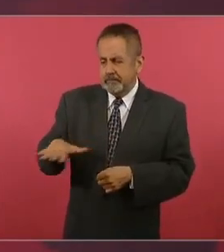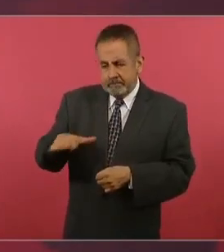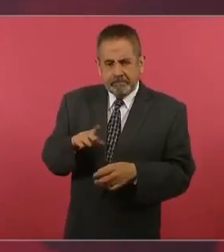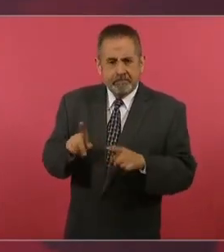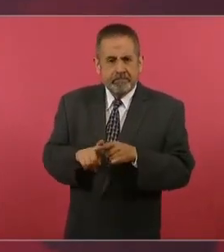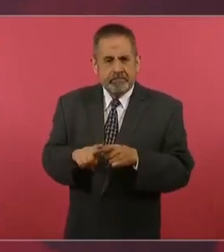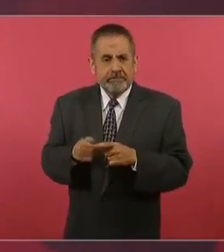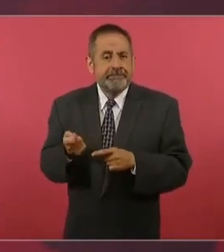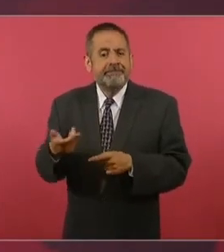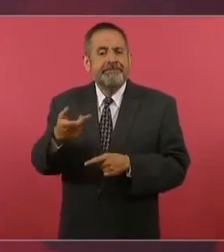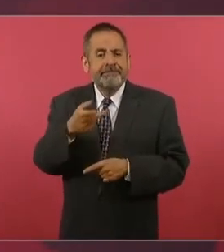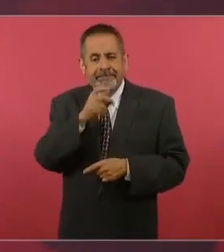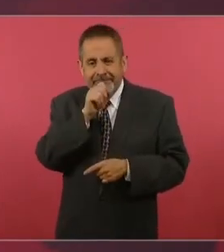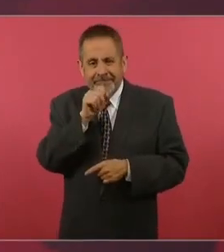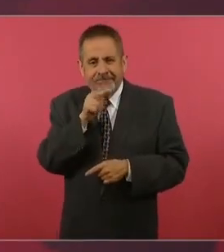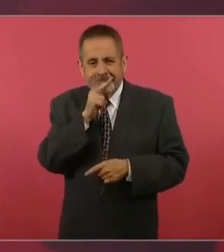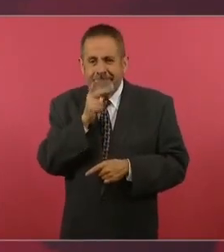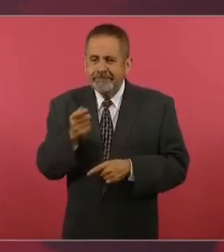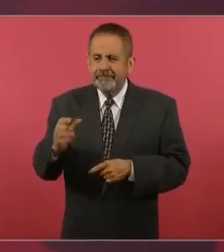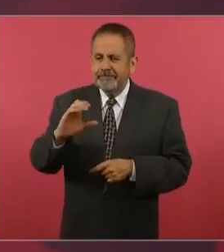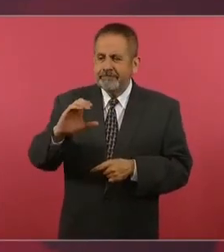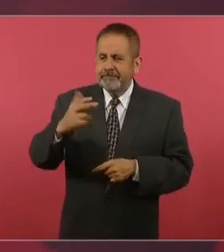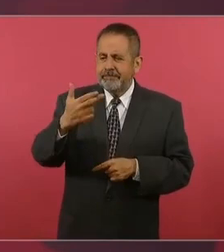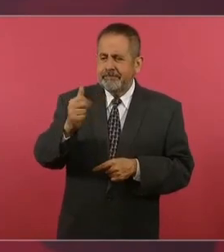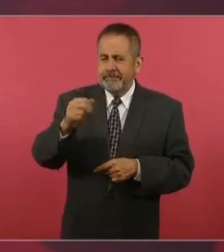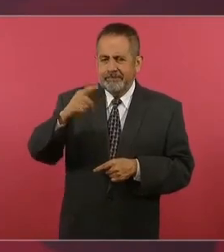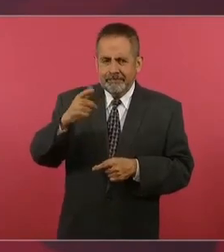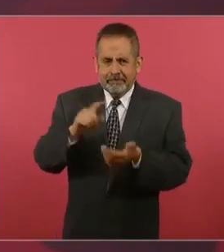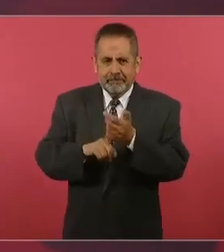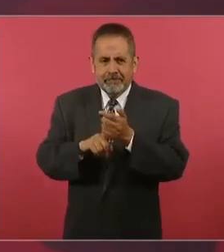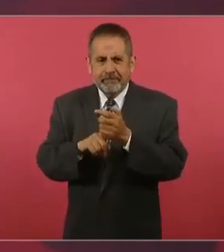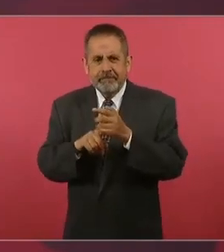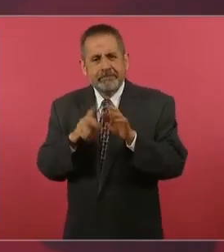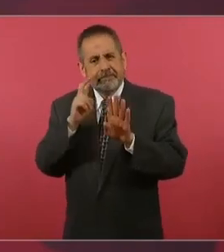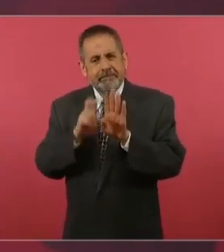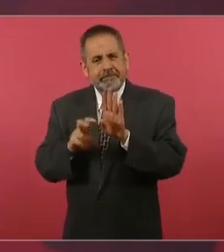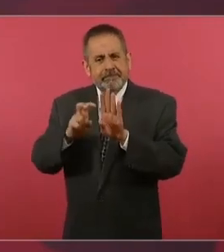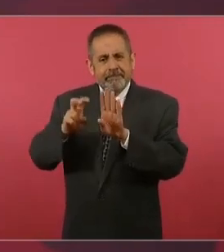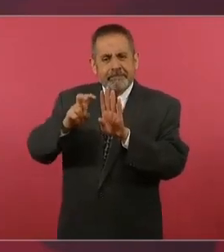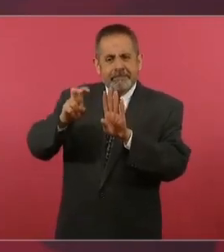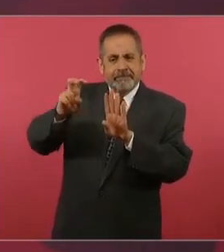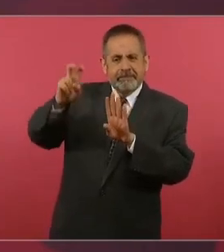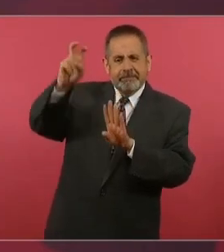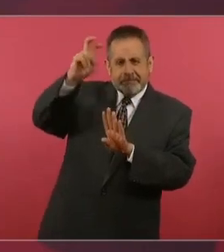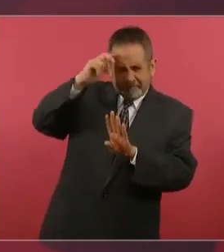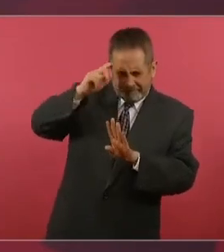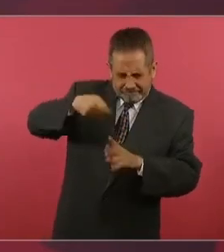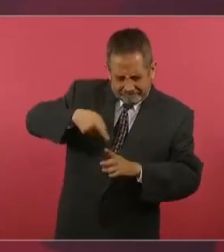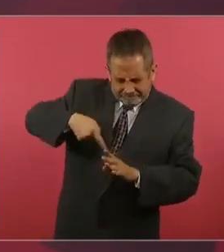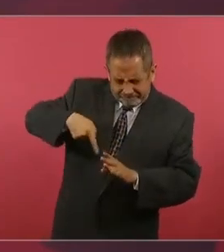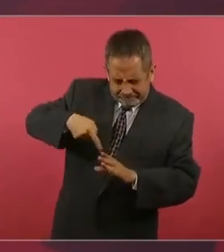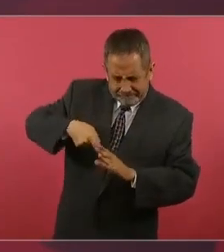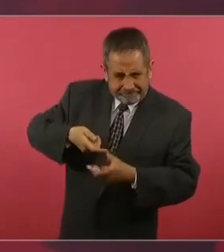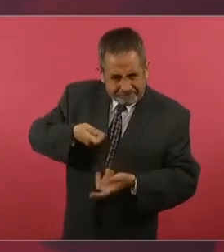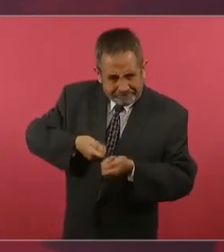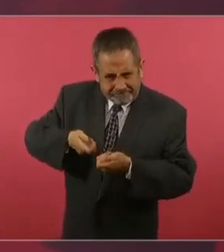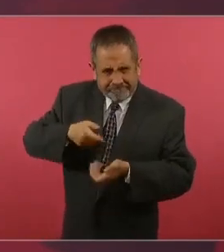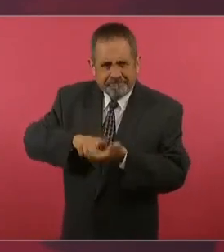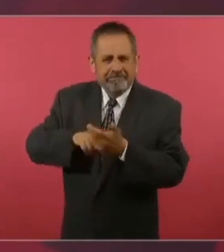los changos, que eran los que se subían en la torre de perforación